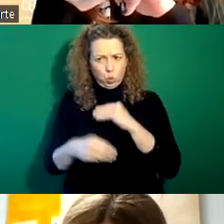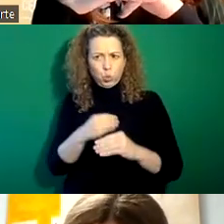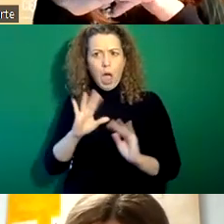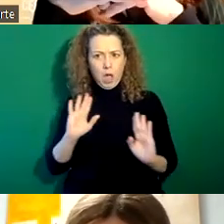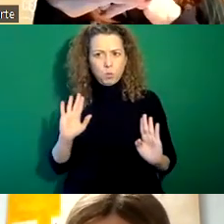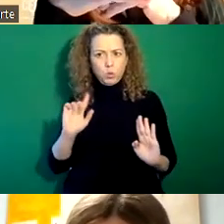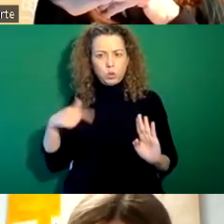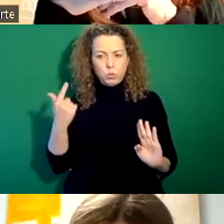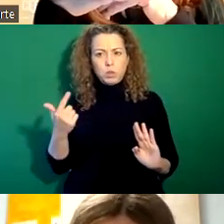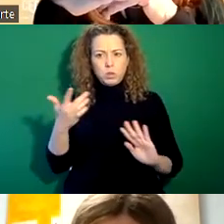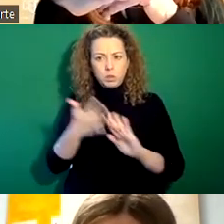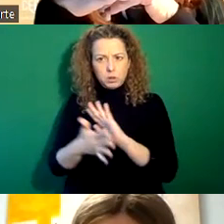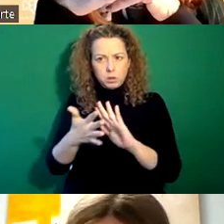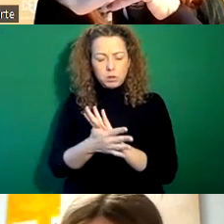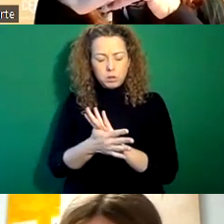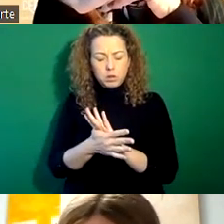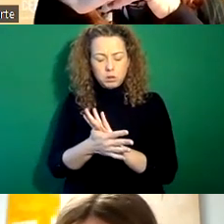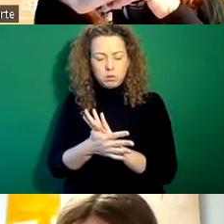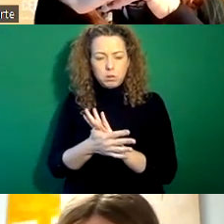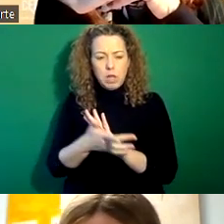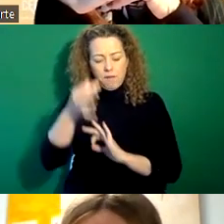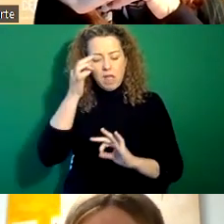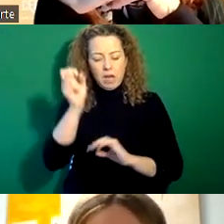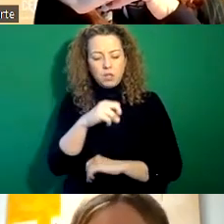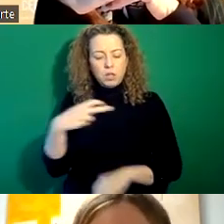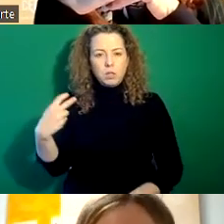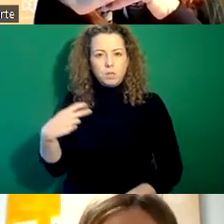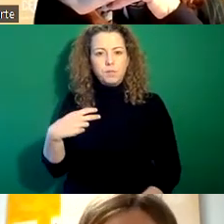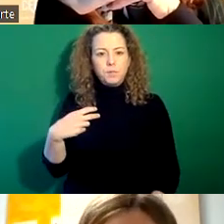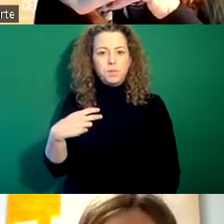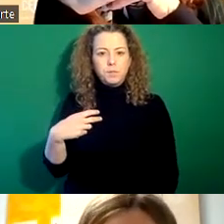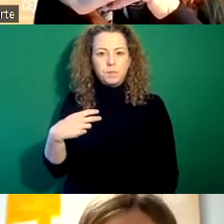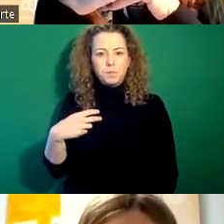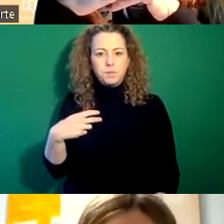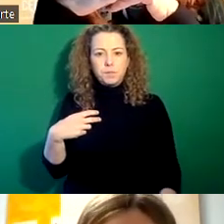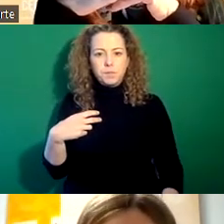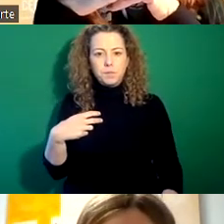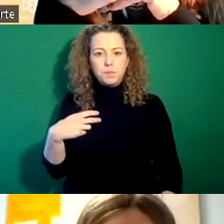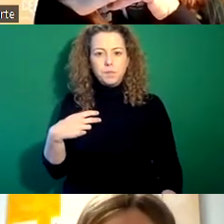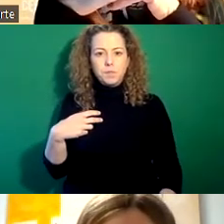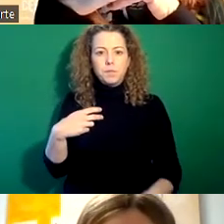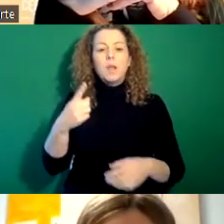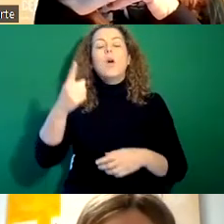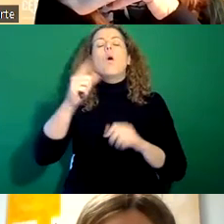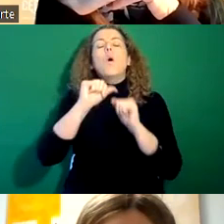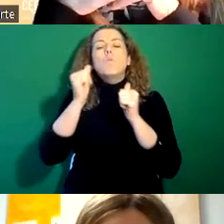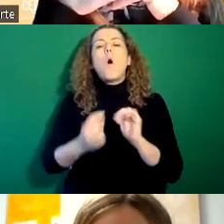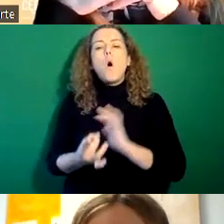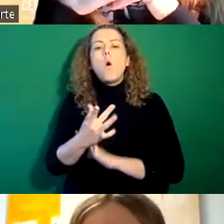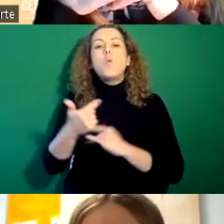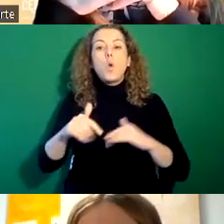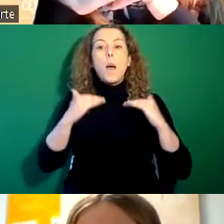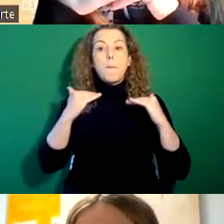un poquito al final lo que tenemos, el checklist de las cosas que tenemos. Creamos un módulo en la planta